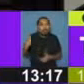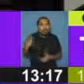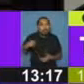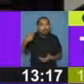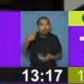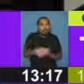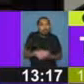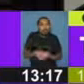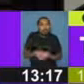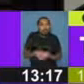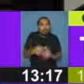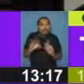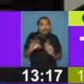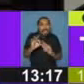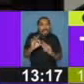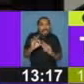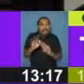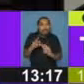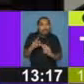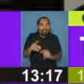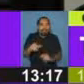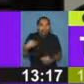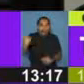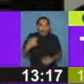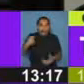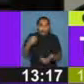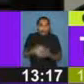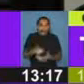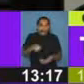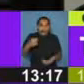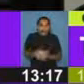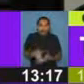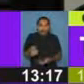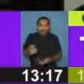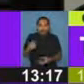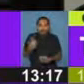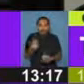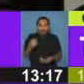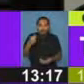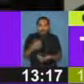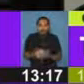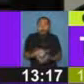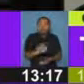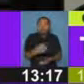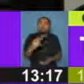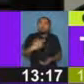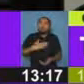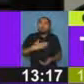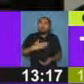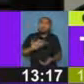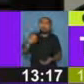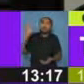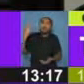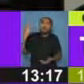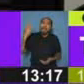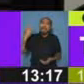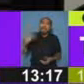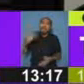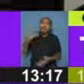intendente de Santa Clara el colegio secundario que tenemos cada vez que yo venía cuando era senadora a Santa Clara que la